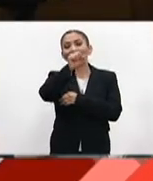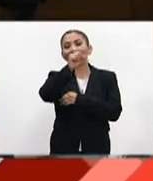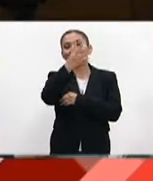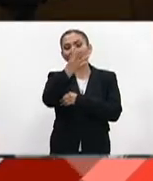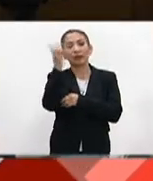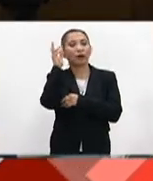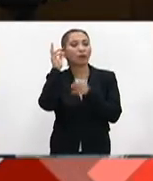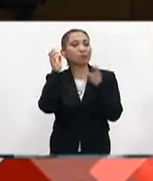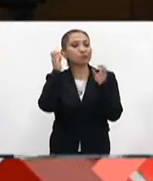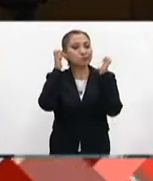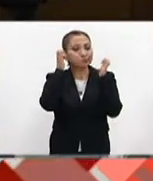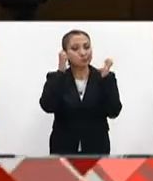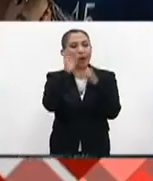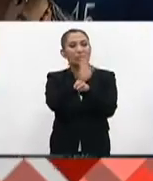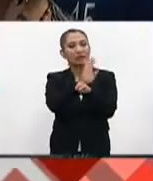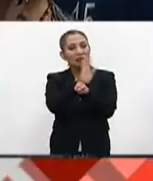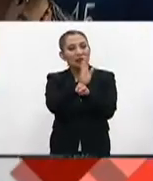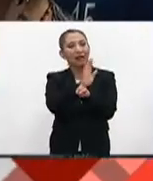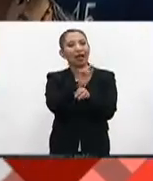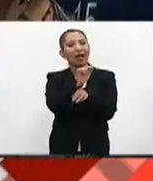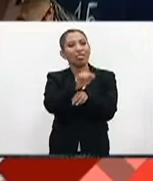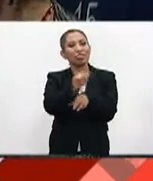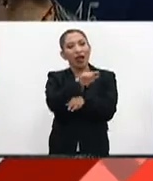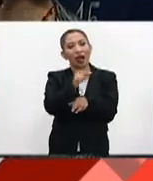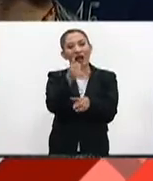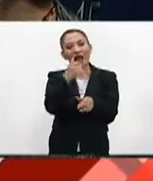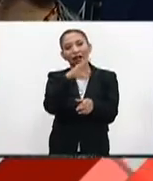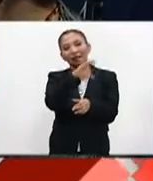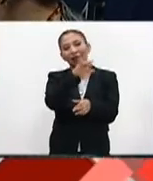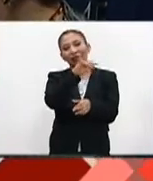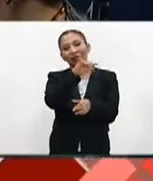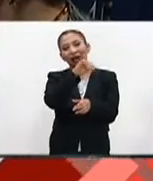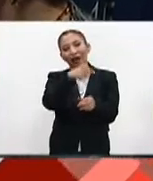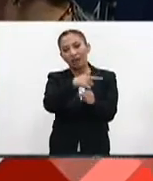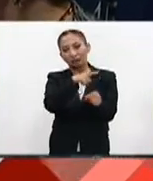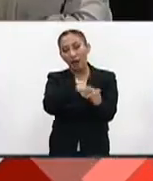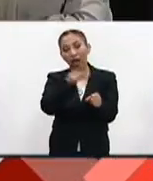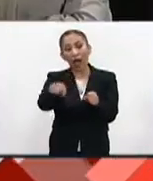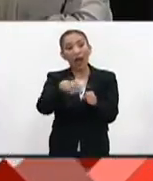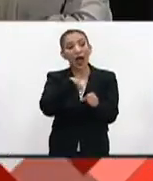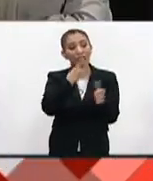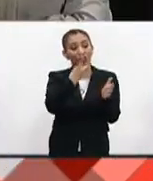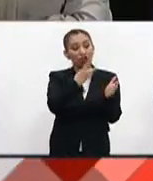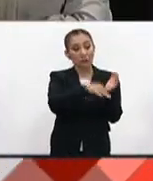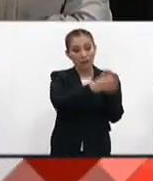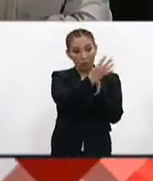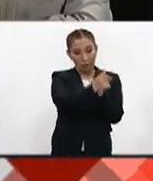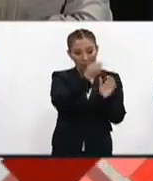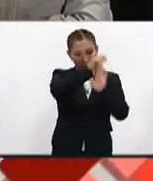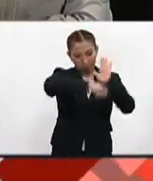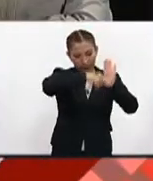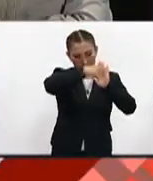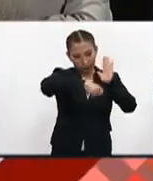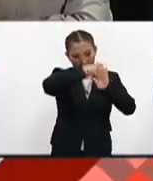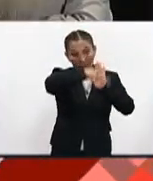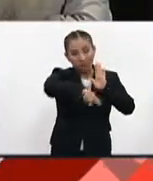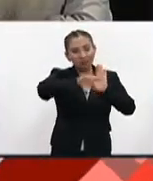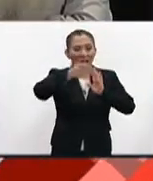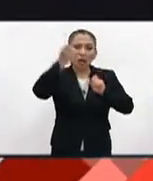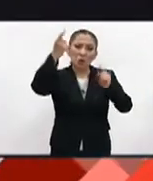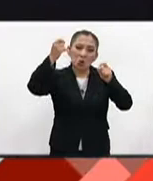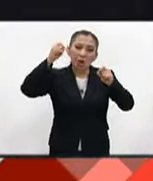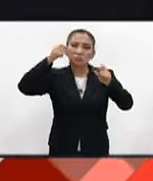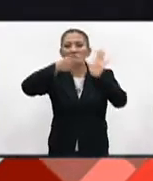64 Muestra Internacional de Cine, nada menos que en la Cineteca Nacional. Filmada en 2009, esta película apenas ha tenido unas